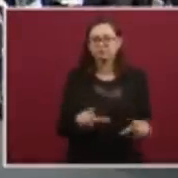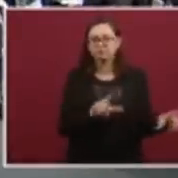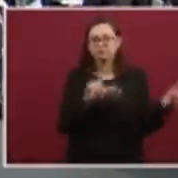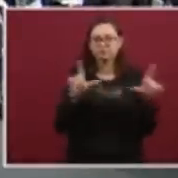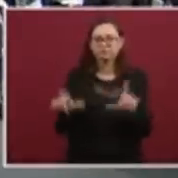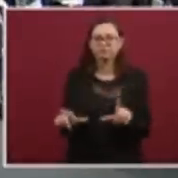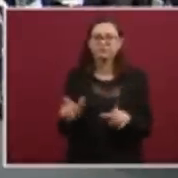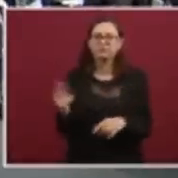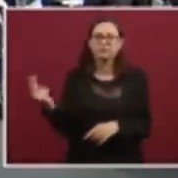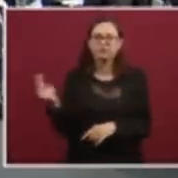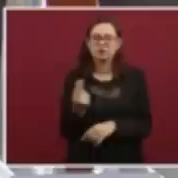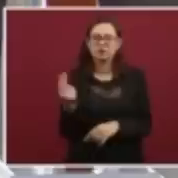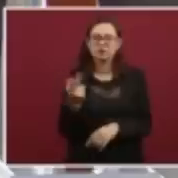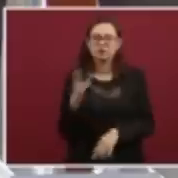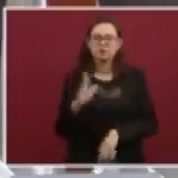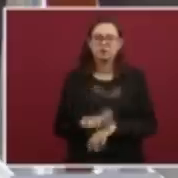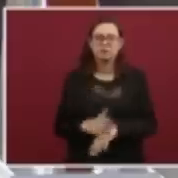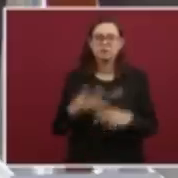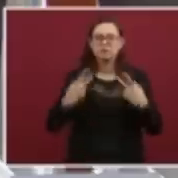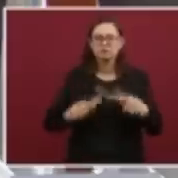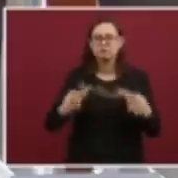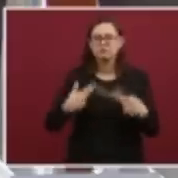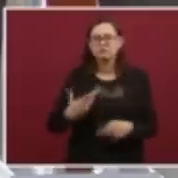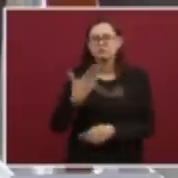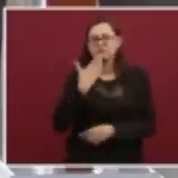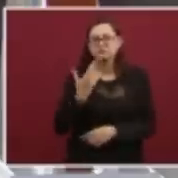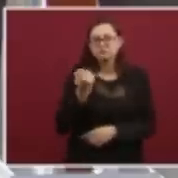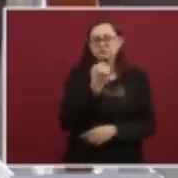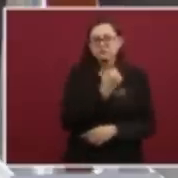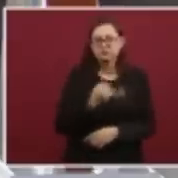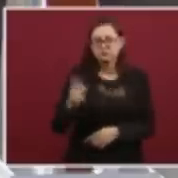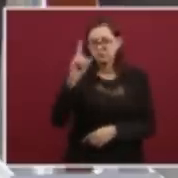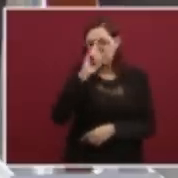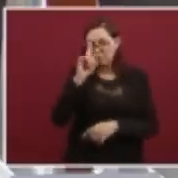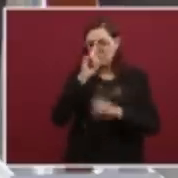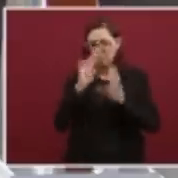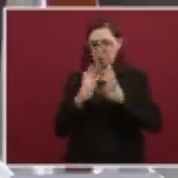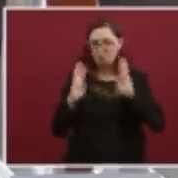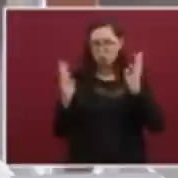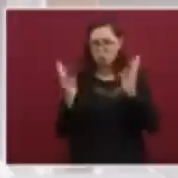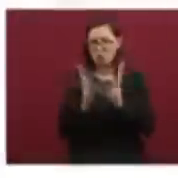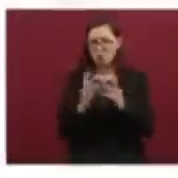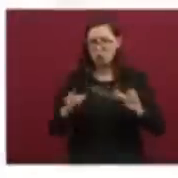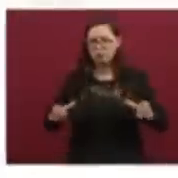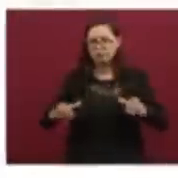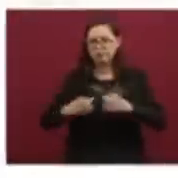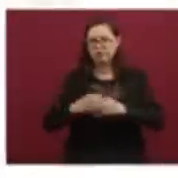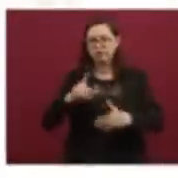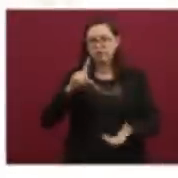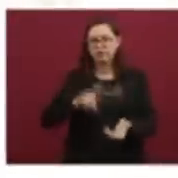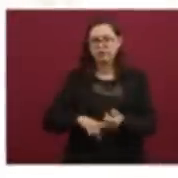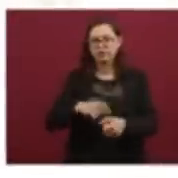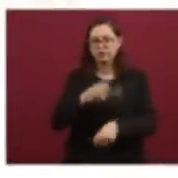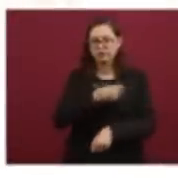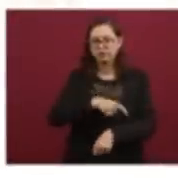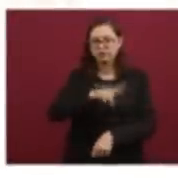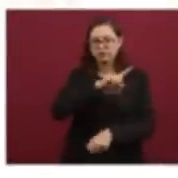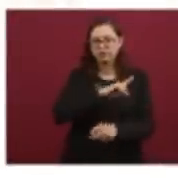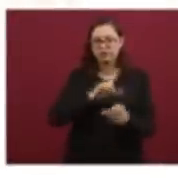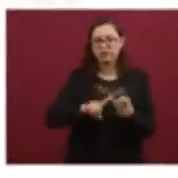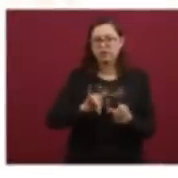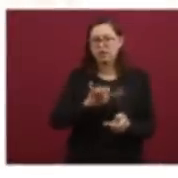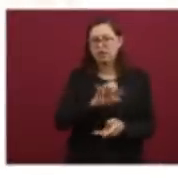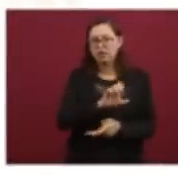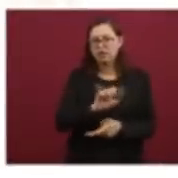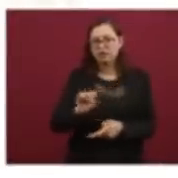se requiere un grupo de expertos, ya lo están, del Consejo de Salubridad General, alguno de ellos, del Instituto Mexicano del Seguro Social,